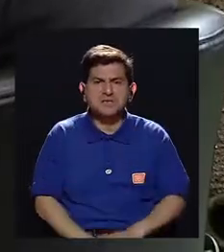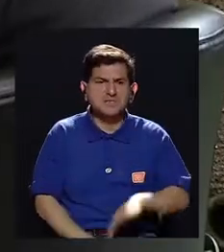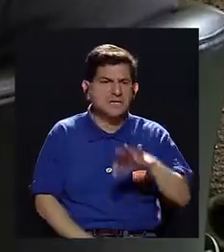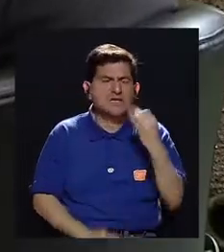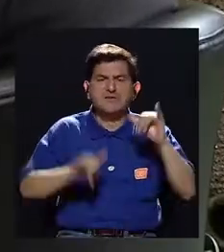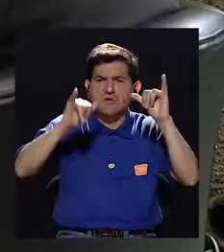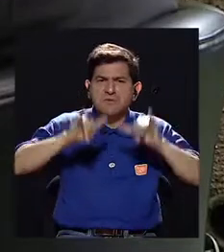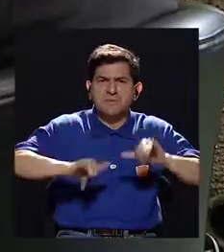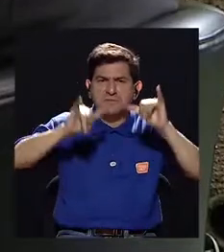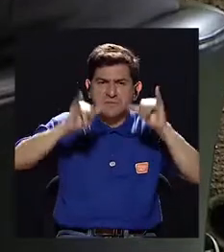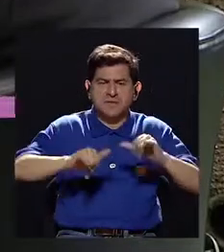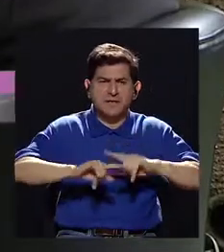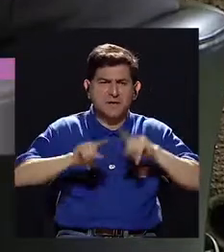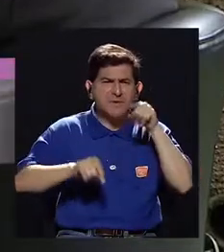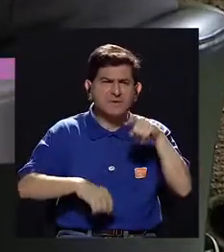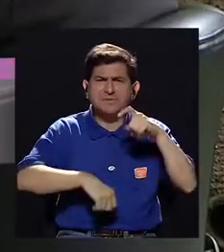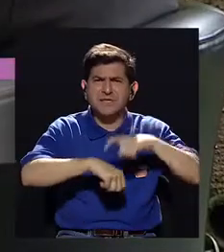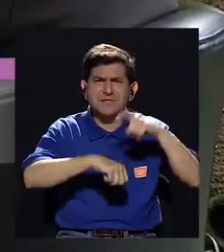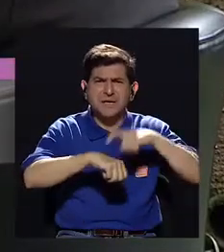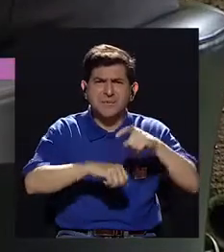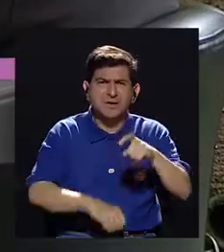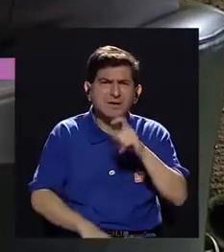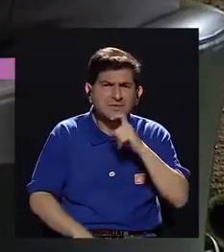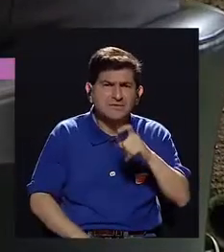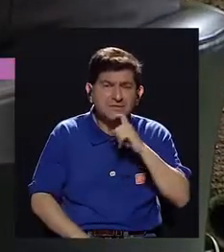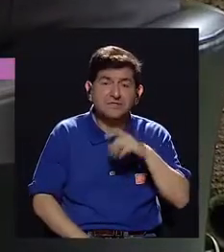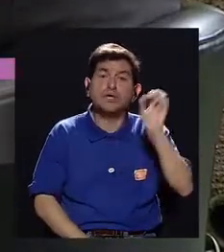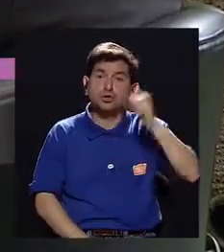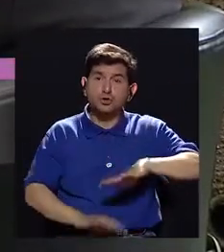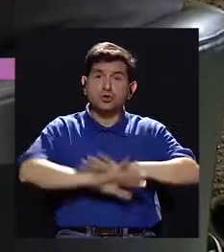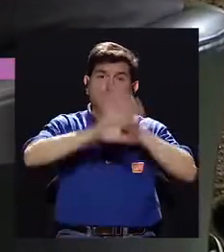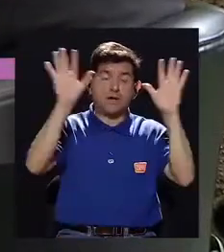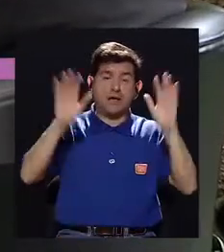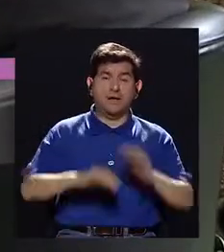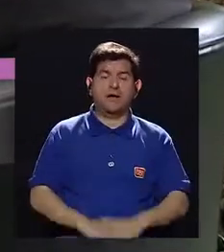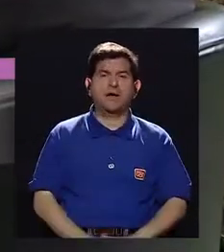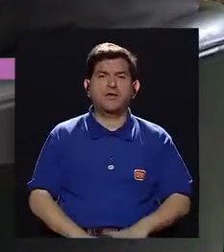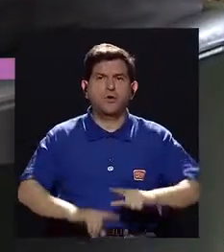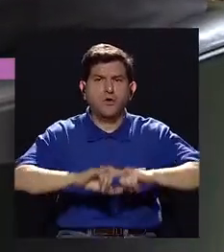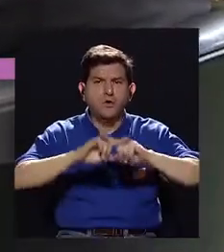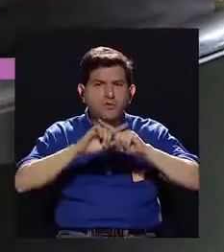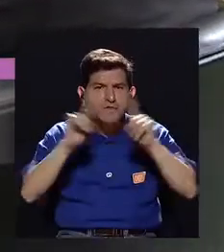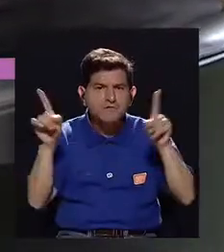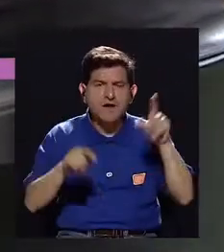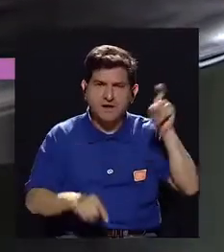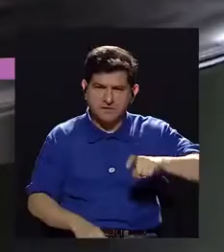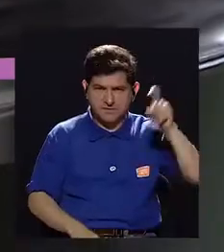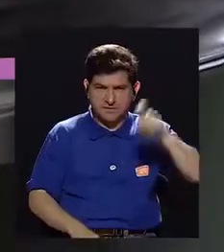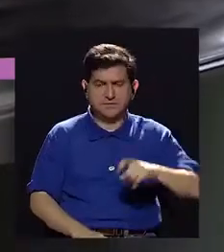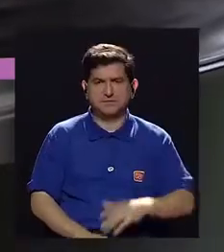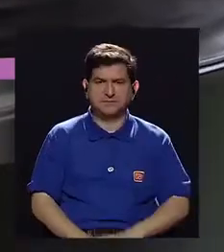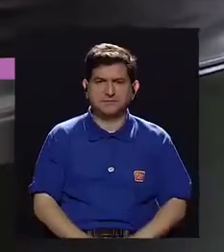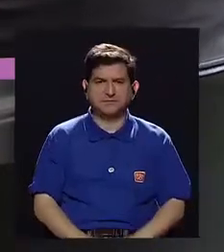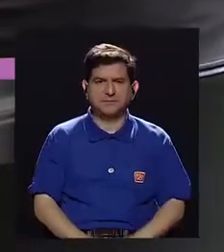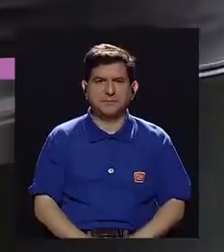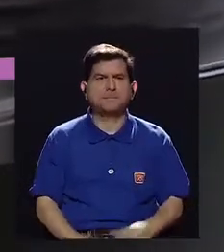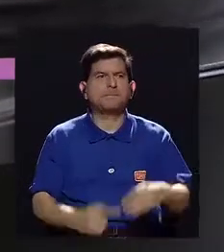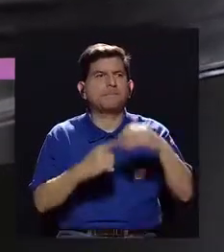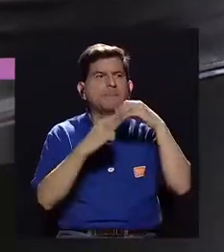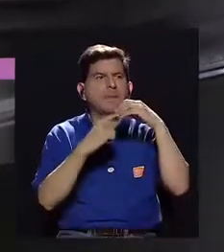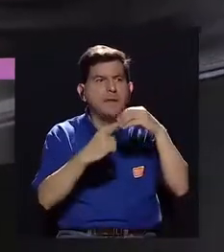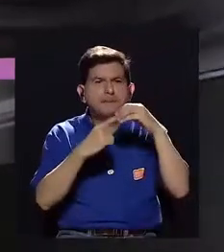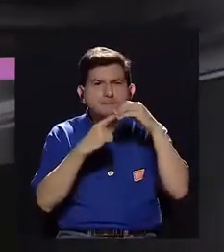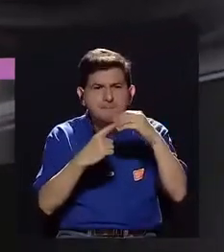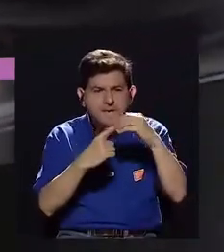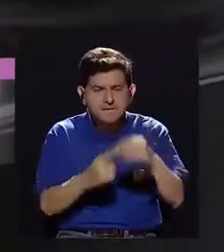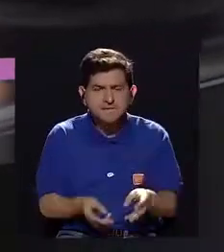de manera estable. Pero ustedes tienen épocas muy, muy duras. Claro, aquí hay que diferenciar un poco, bueno, el